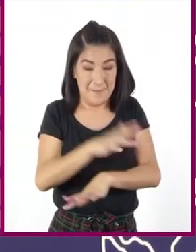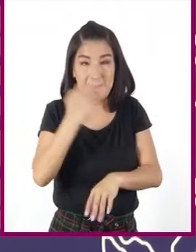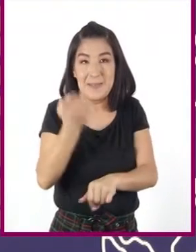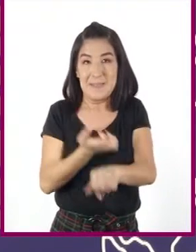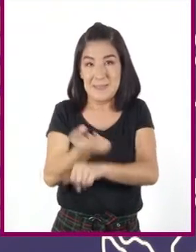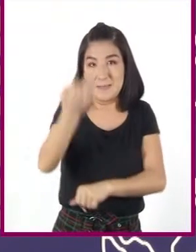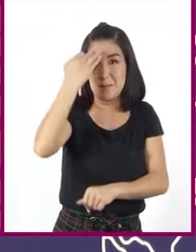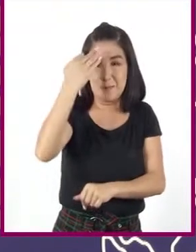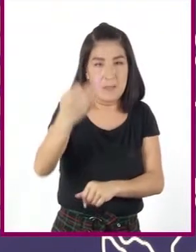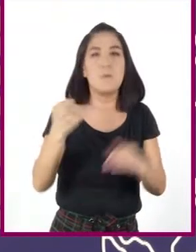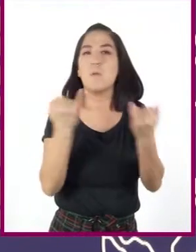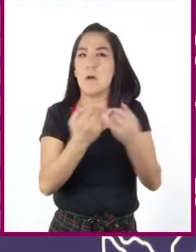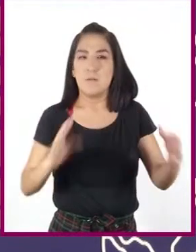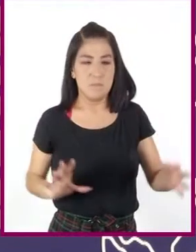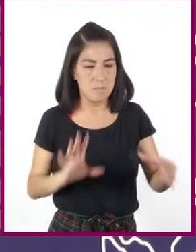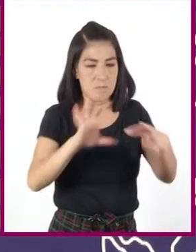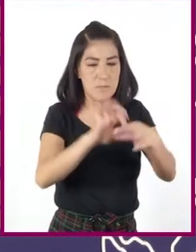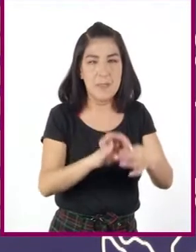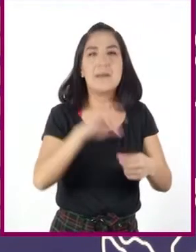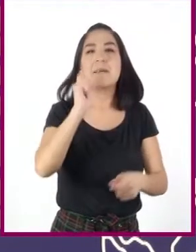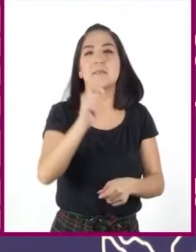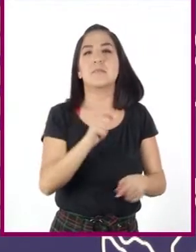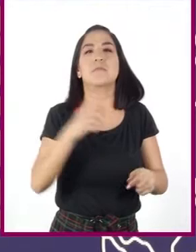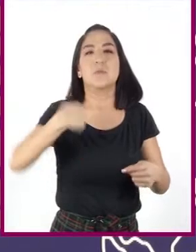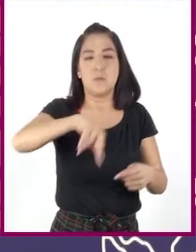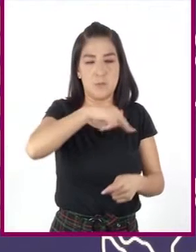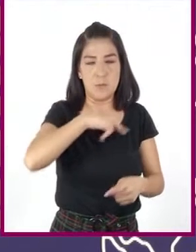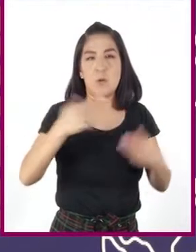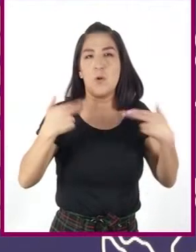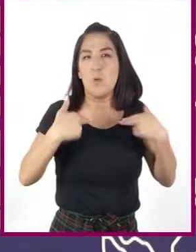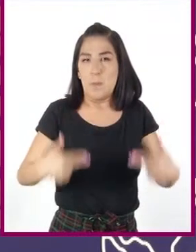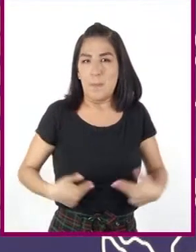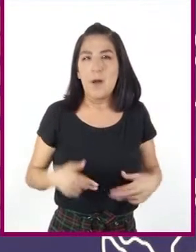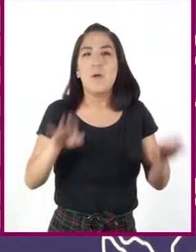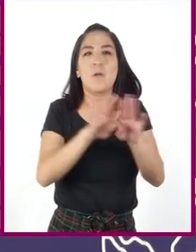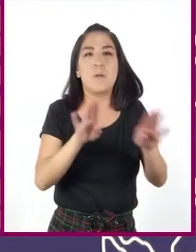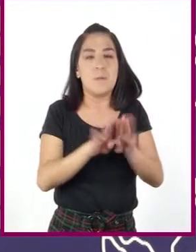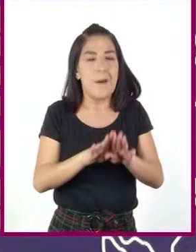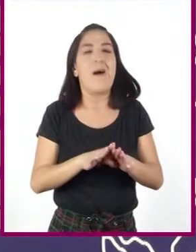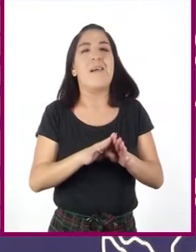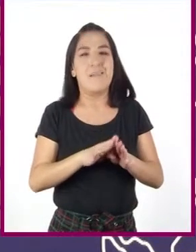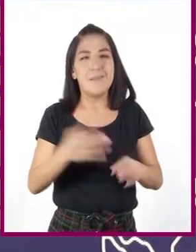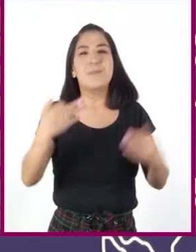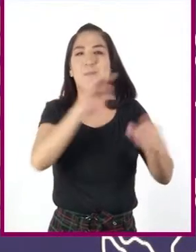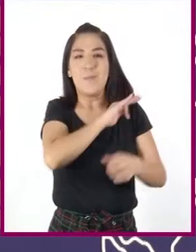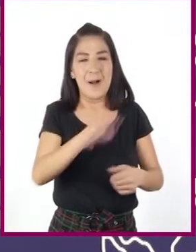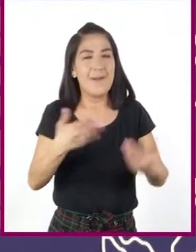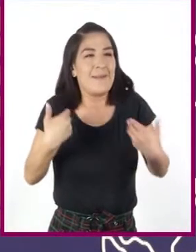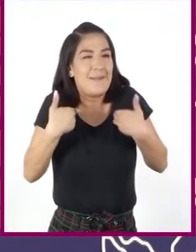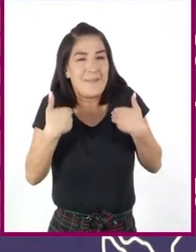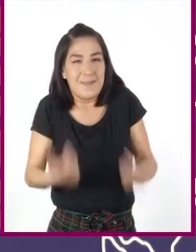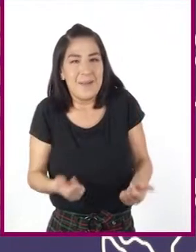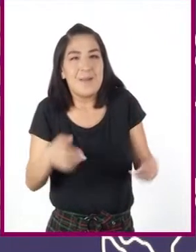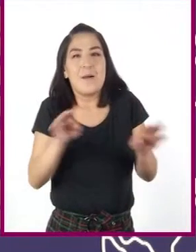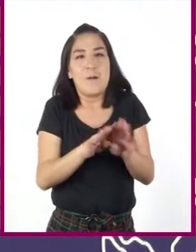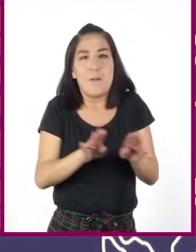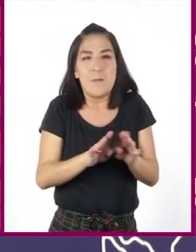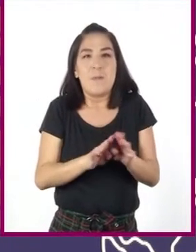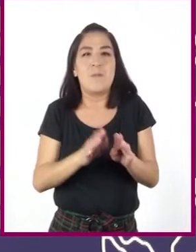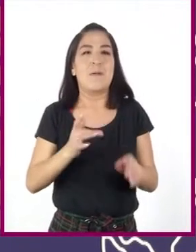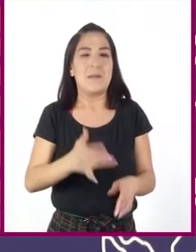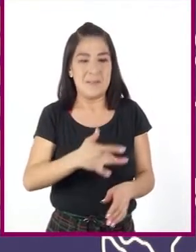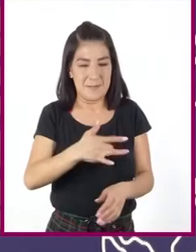sus elementos han provocado que los seres humanos podamos adaptarnos, inventando instrumentos o